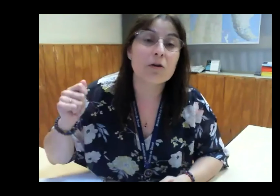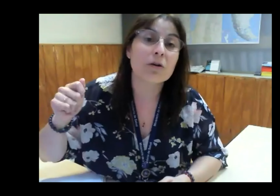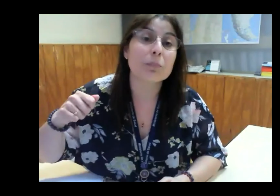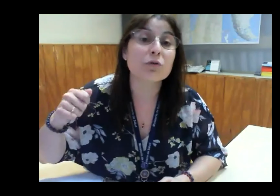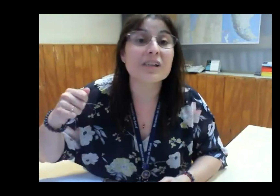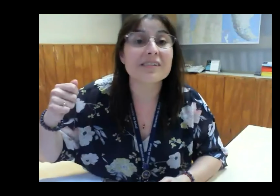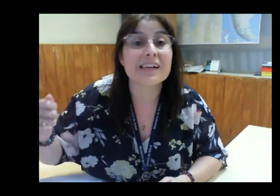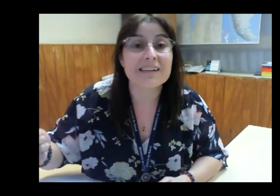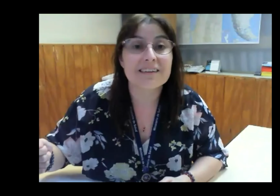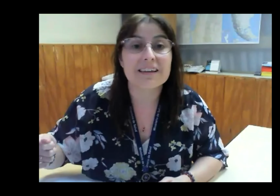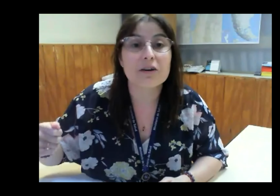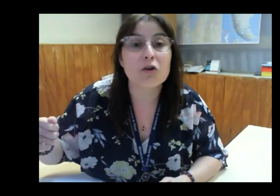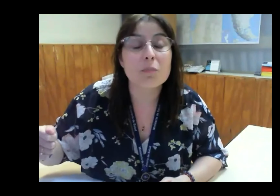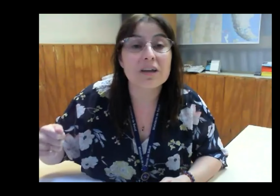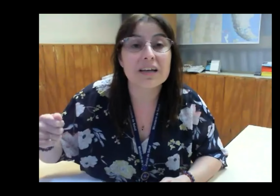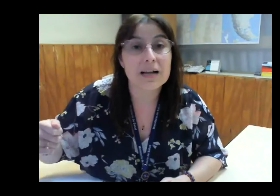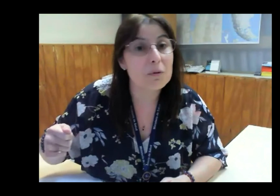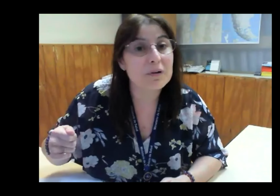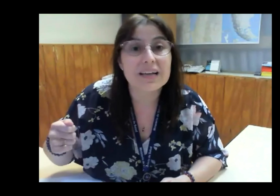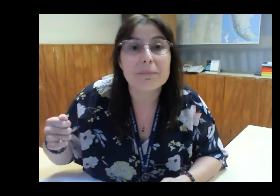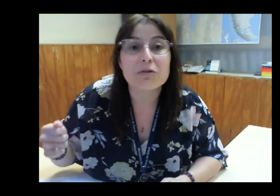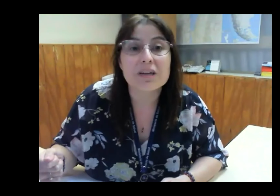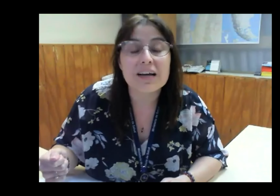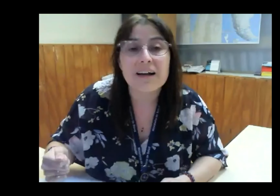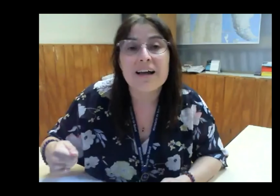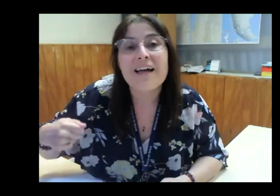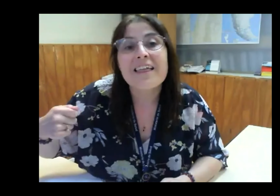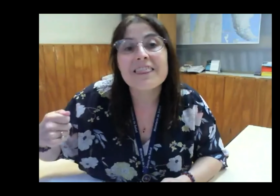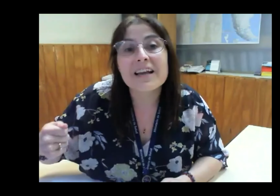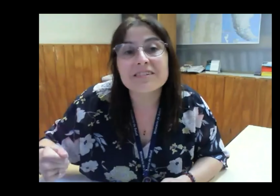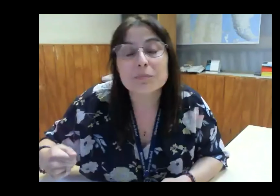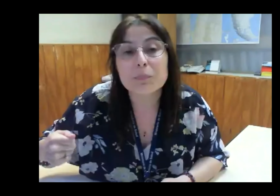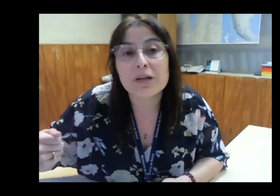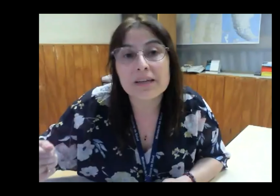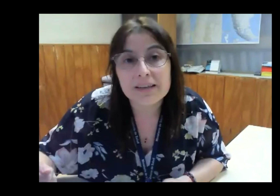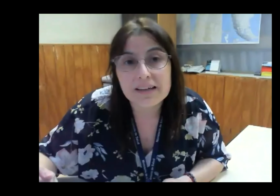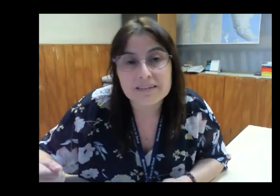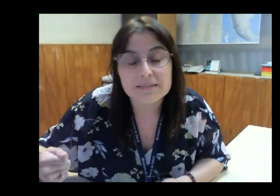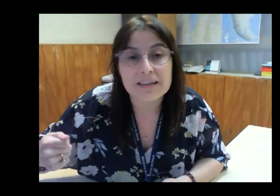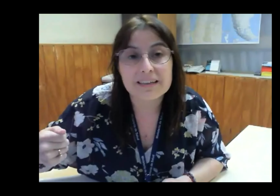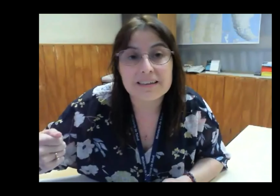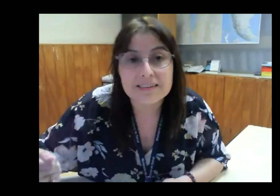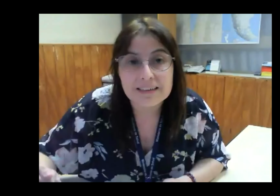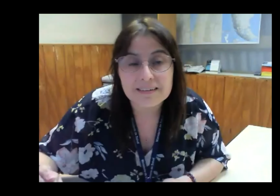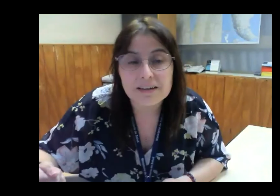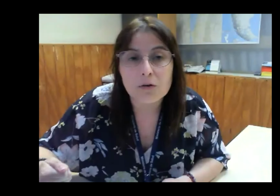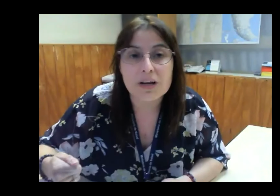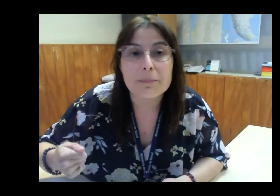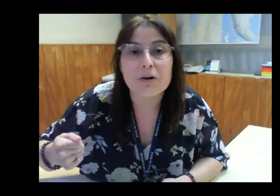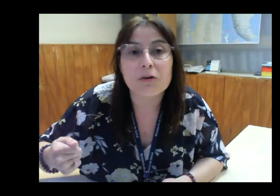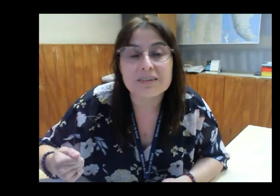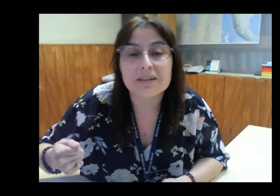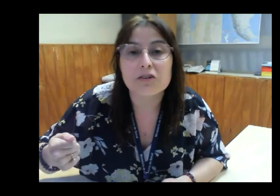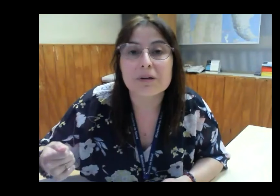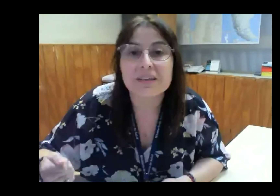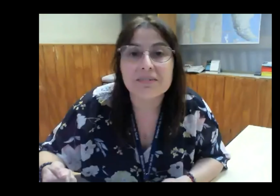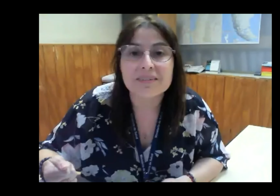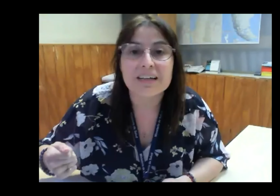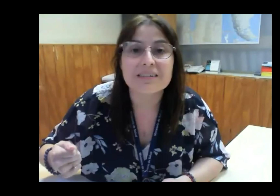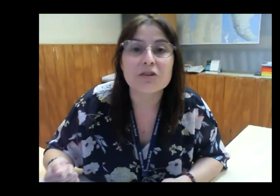desde post-desastre, de cómo generamos, porque la mayoría de las políticas en desastre o las mejoras